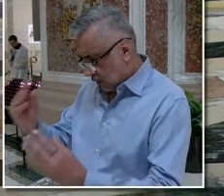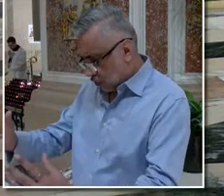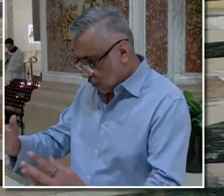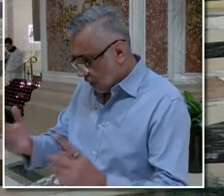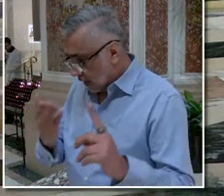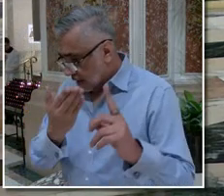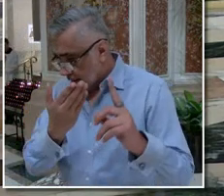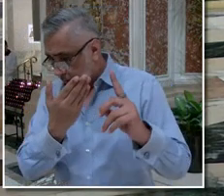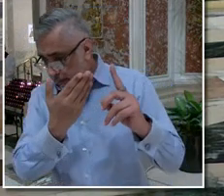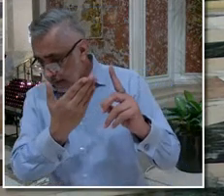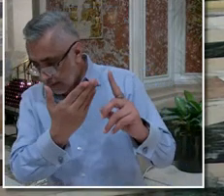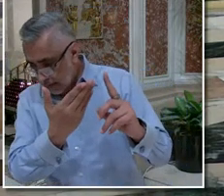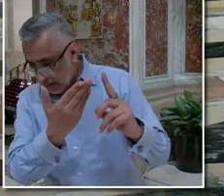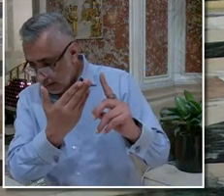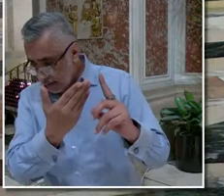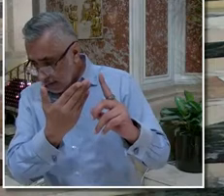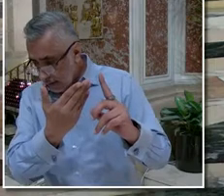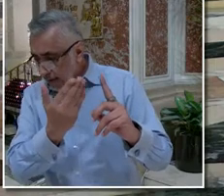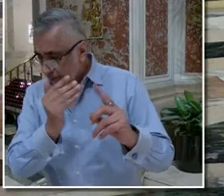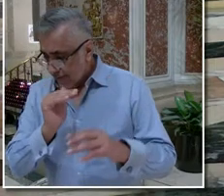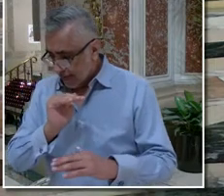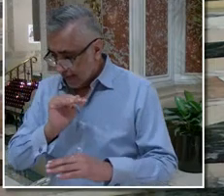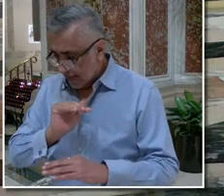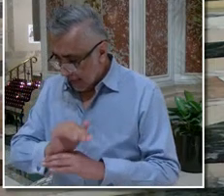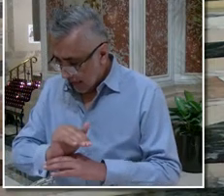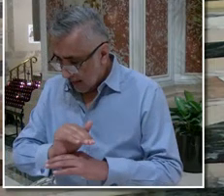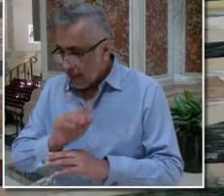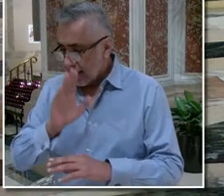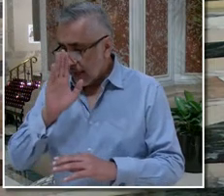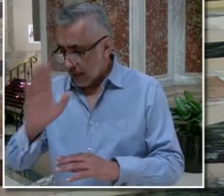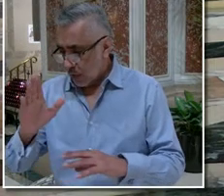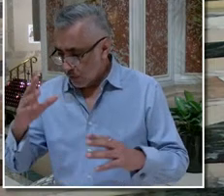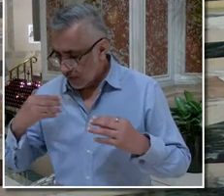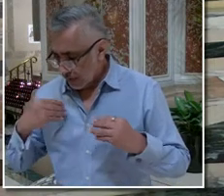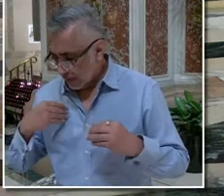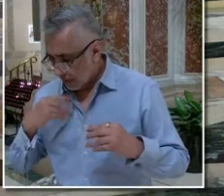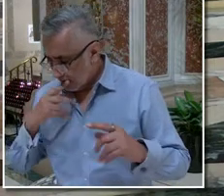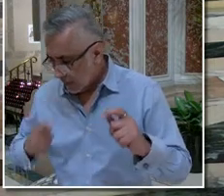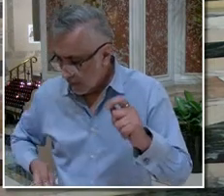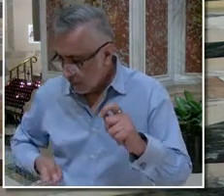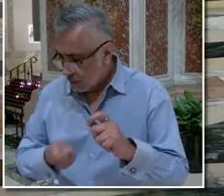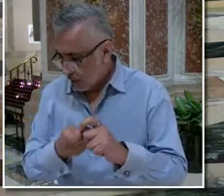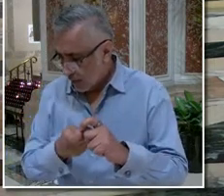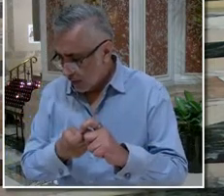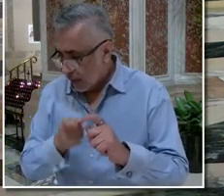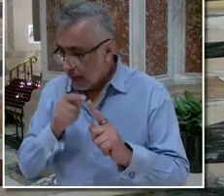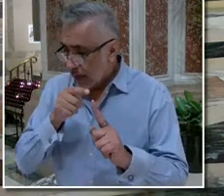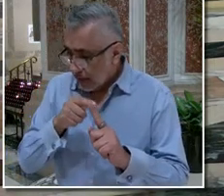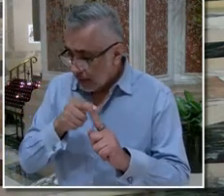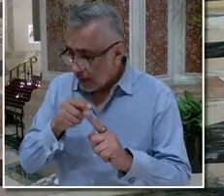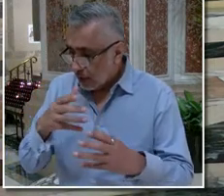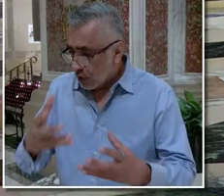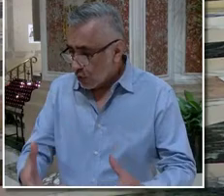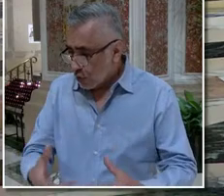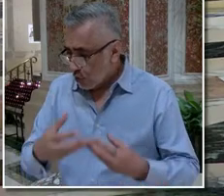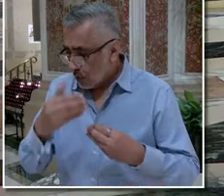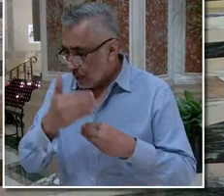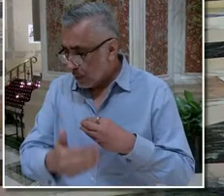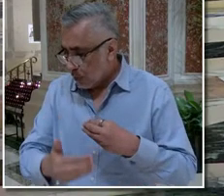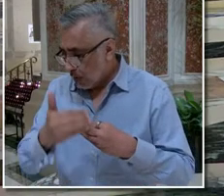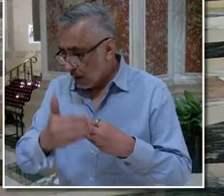Señor Jesús, la noche en que iba a ser entregado, tomó pan en sus